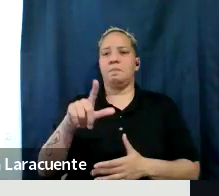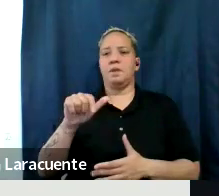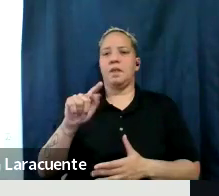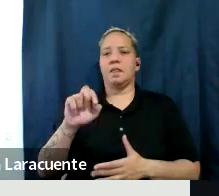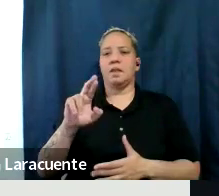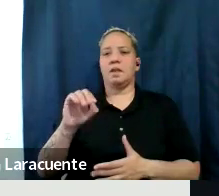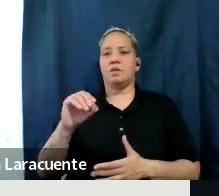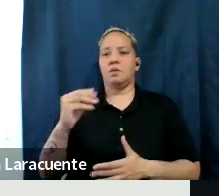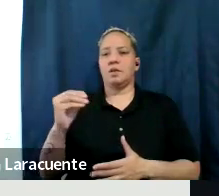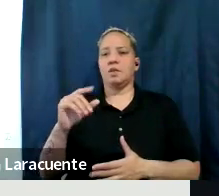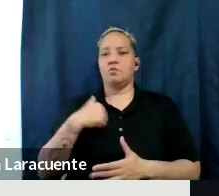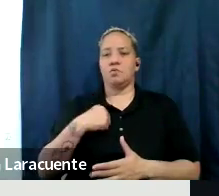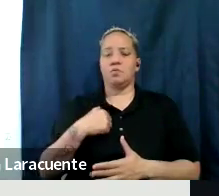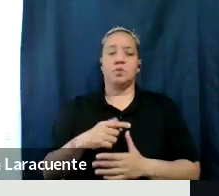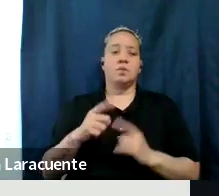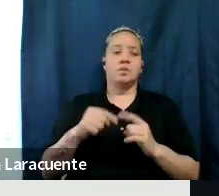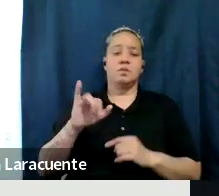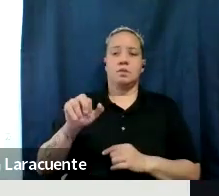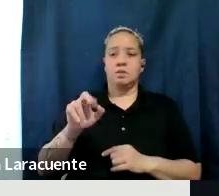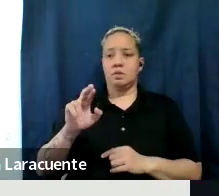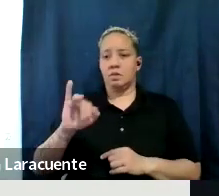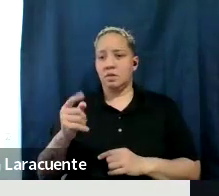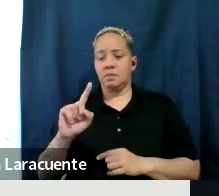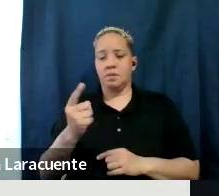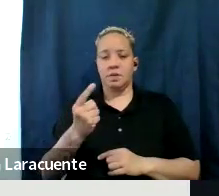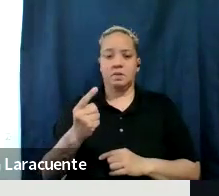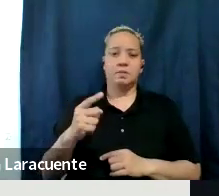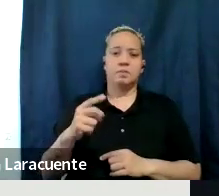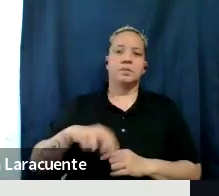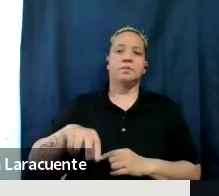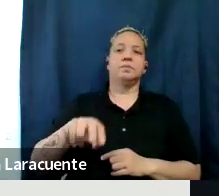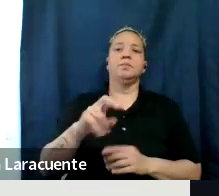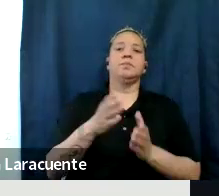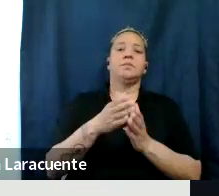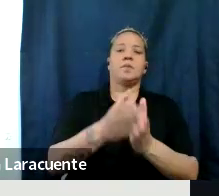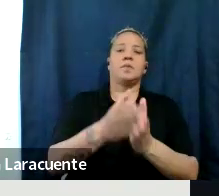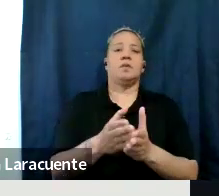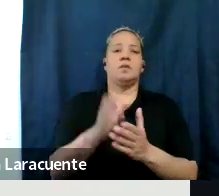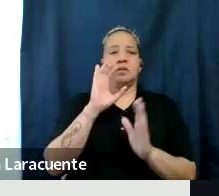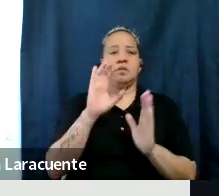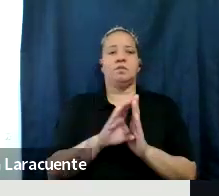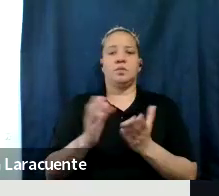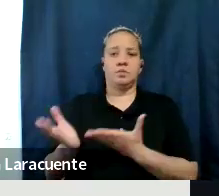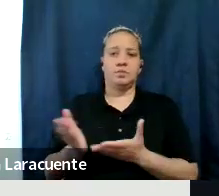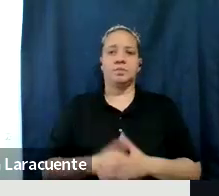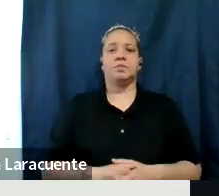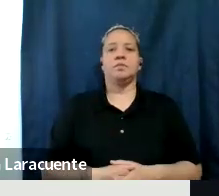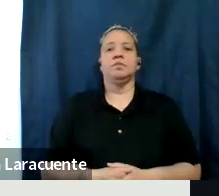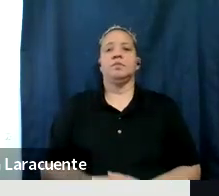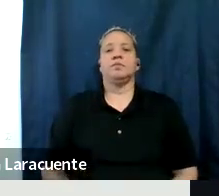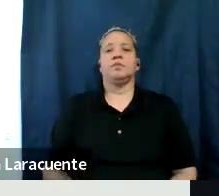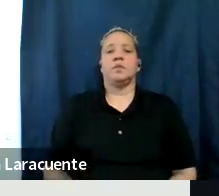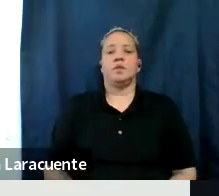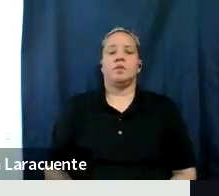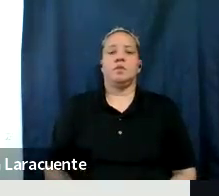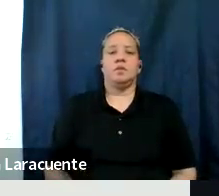Y bueno, y cuando llega Juan Ramón Jiménez a ese primer viaje, lo tienen ustedes en esta fotografía que les pongo